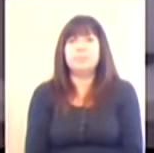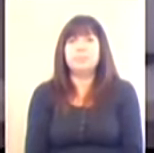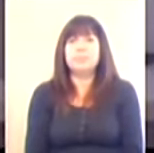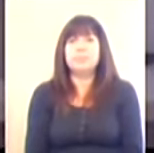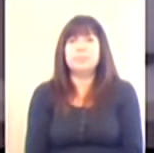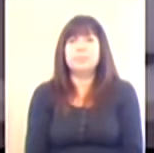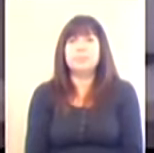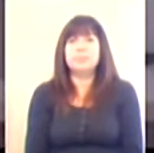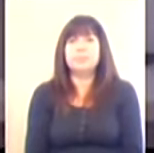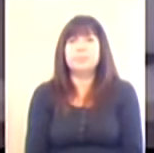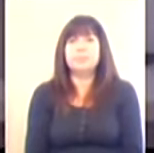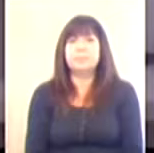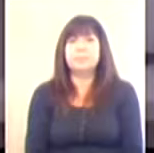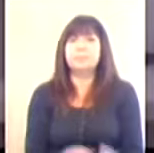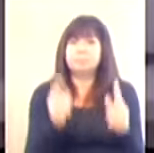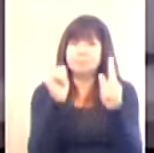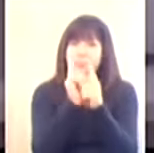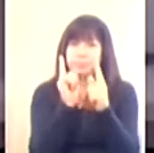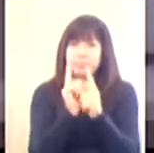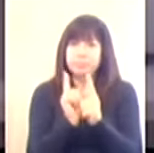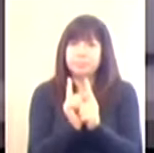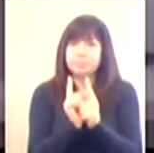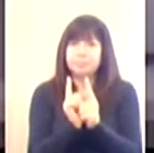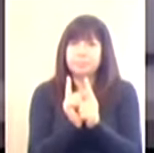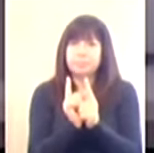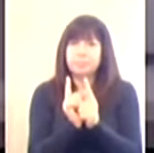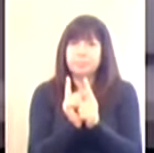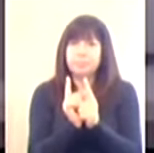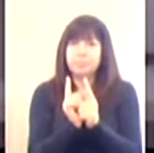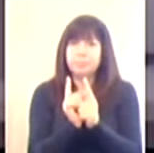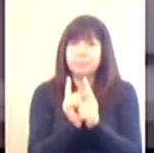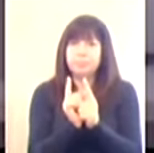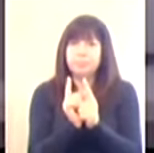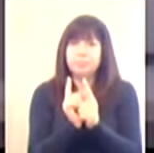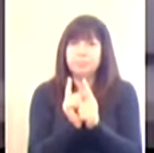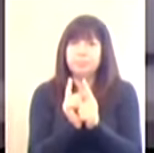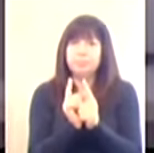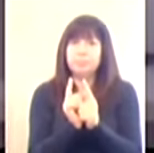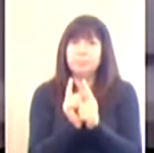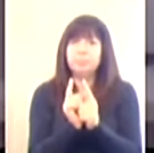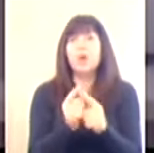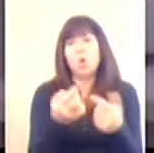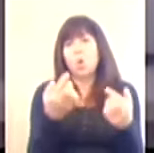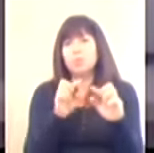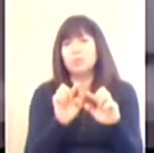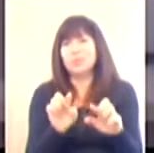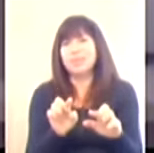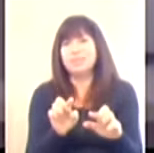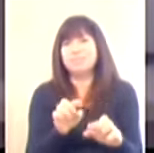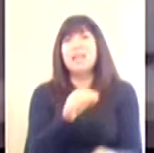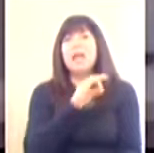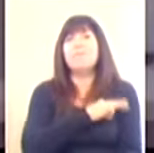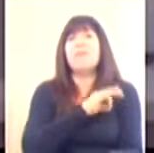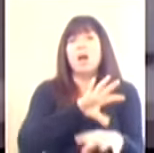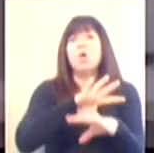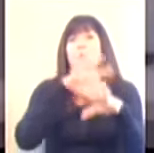Parto cortito, muchas gracias Claudio. Claramente una oportunidad, y el Banco Mundial, el FMI han